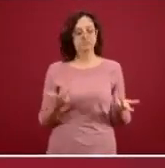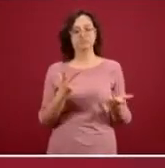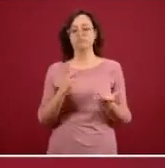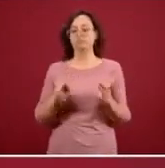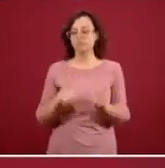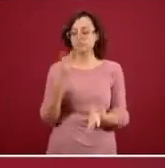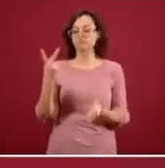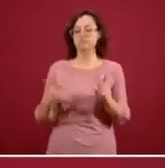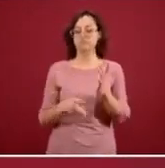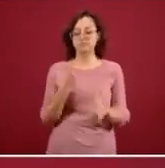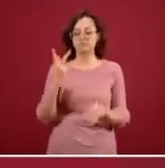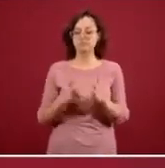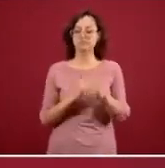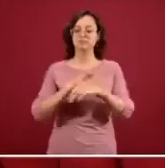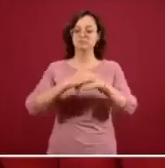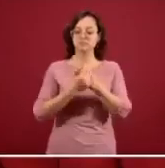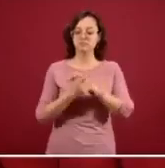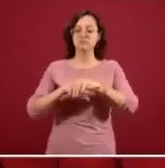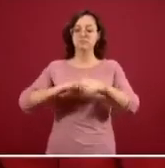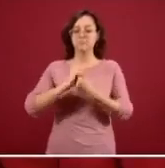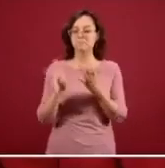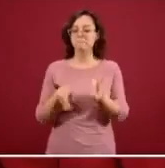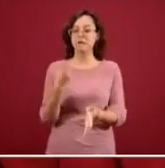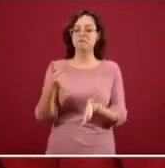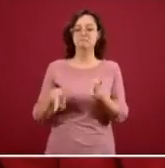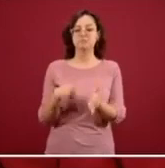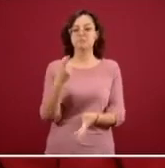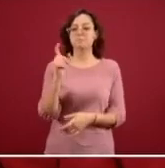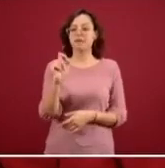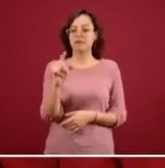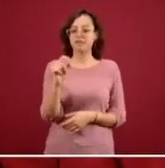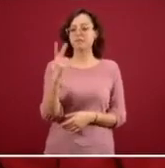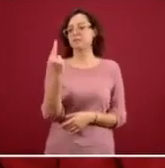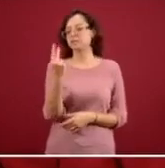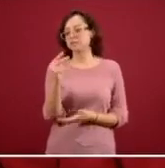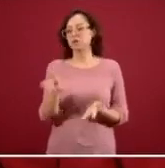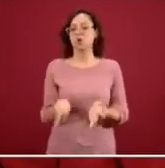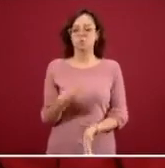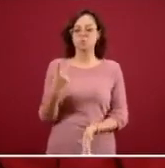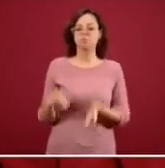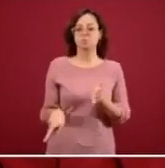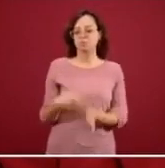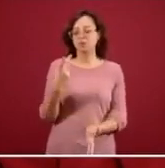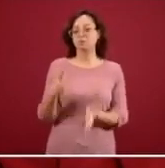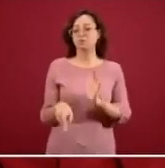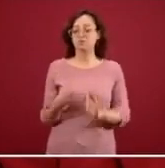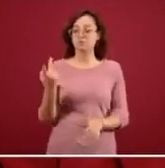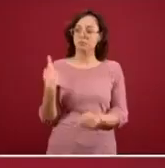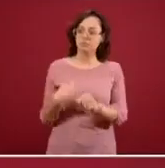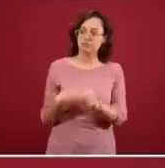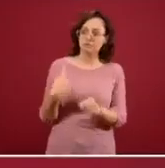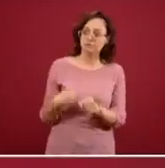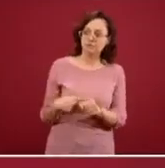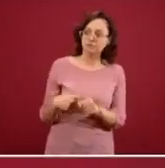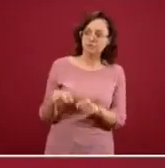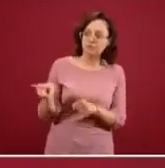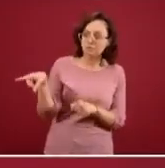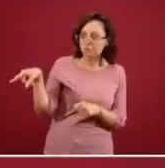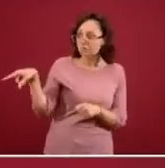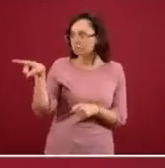lavado continuo de manos 20 o 25 veces al día, por supuesto estar lejos de personas que pudieran estar